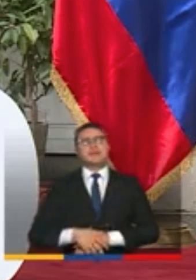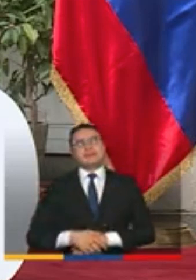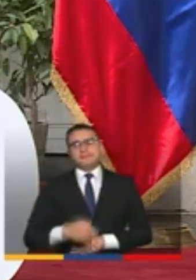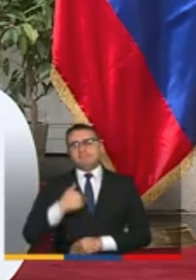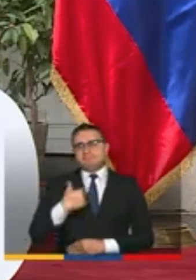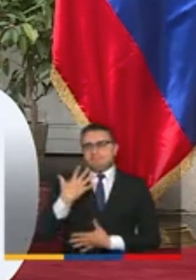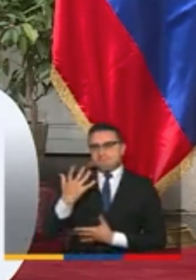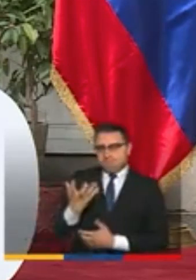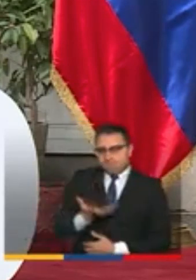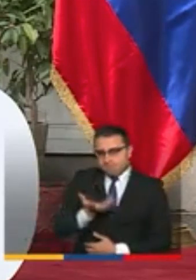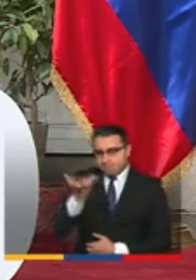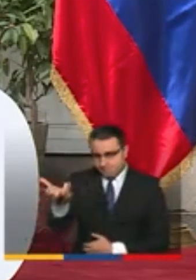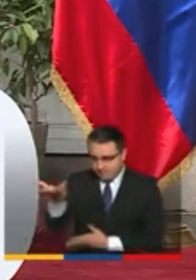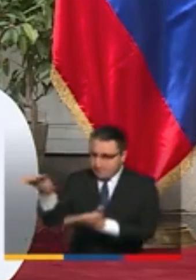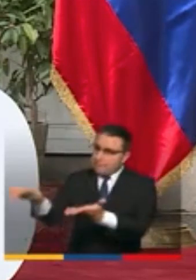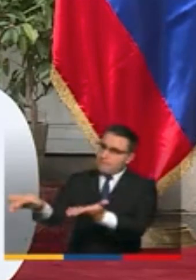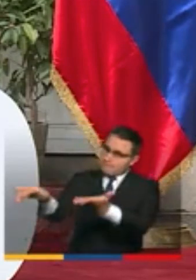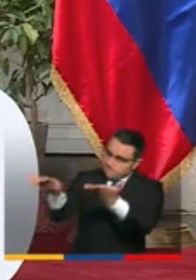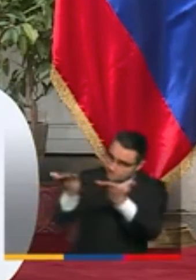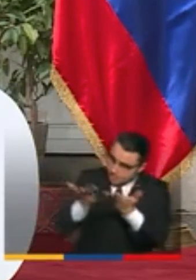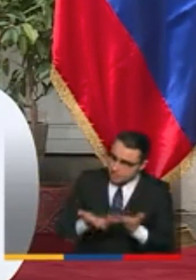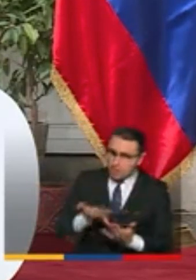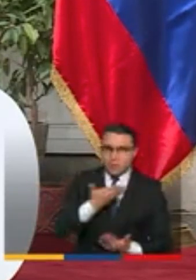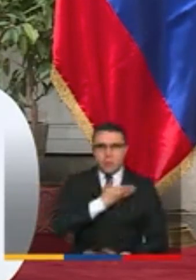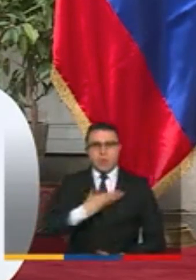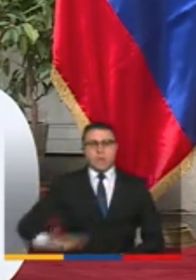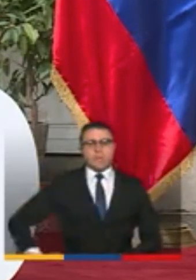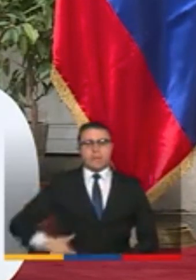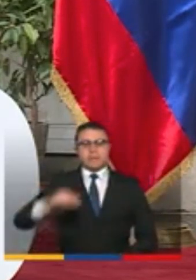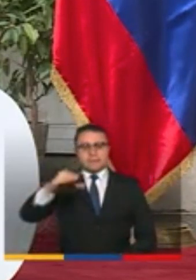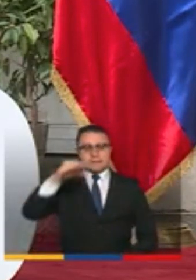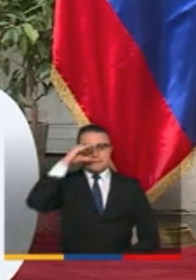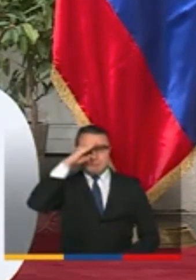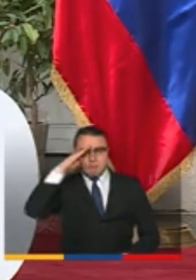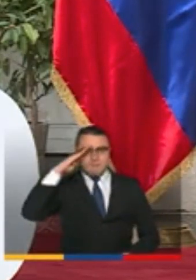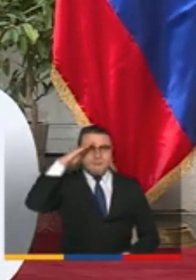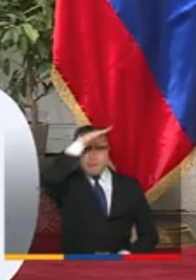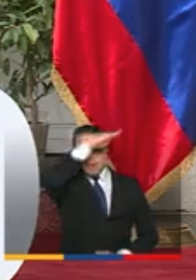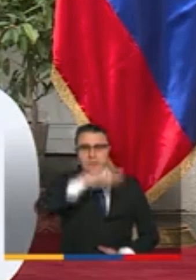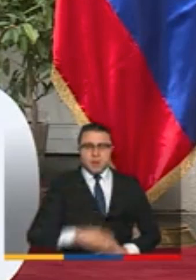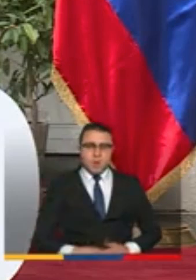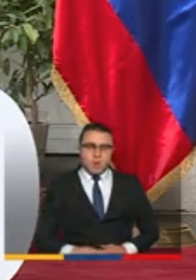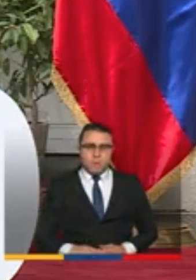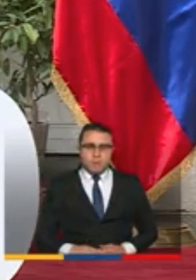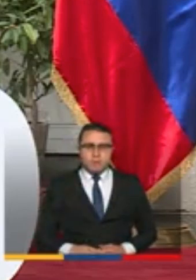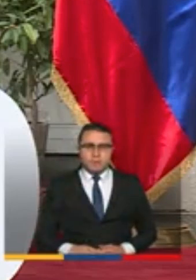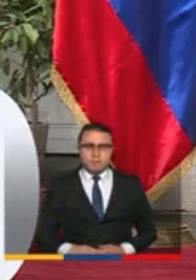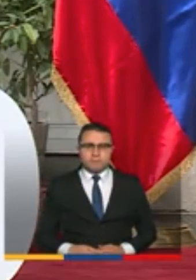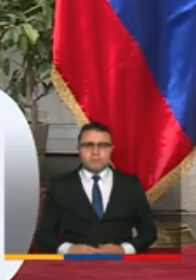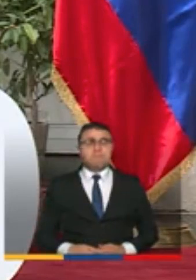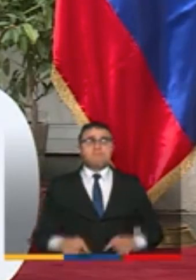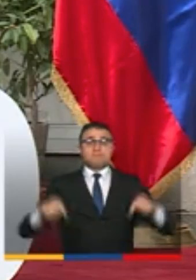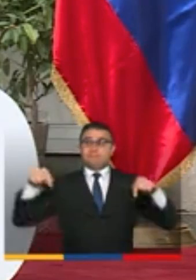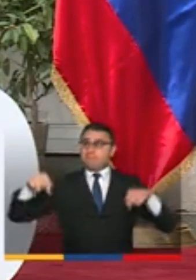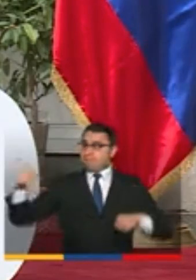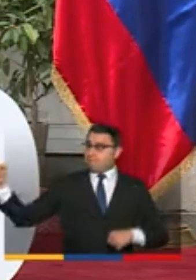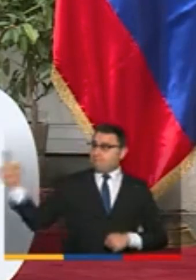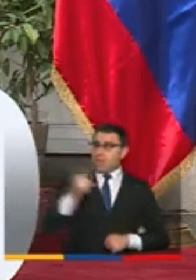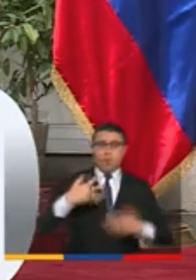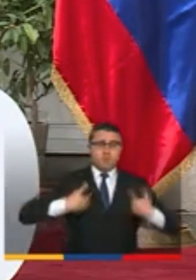con mucho cariño, bienvenido, presidente Petro. Y no es en cualquier año en el que ocurre esta